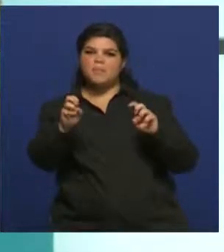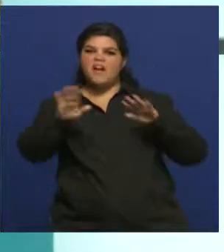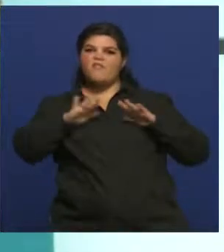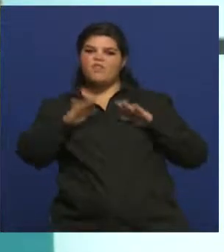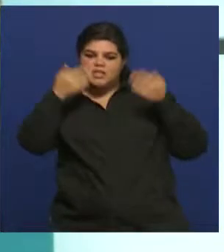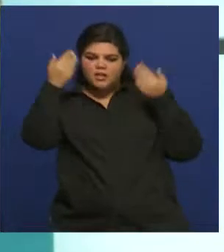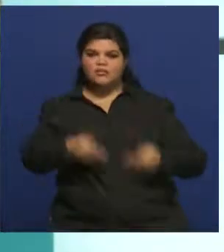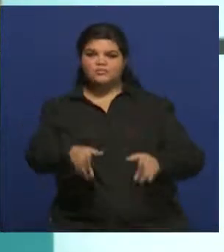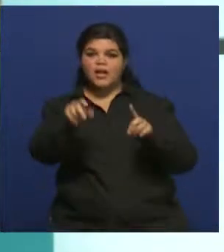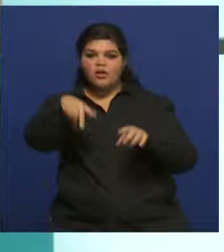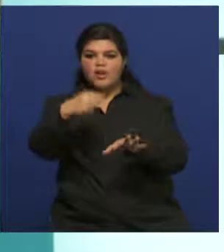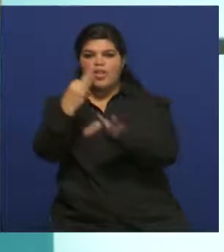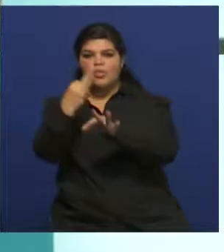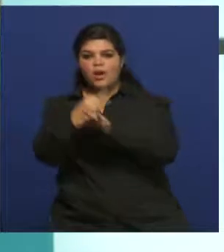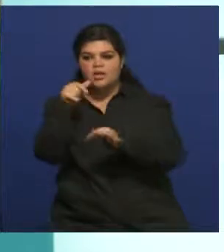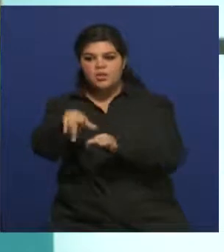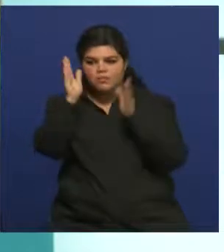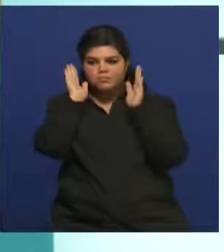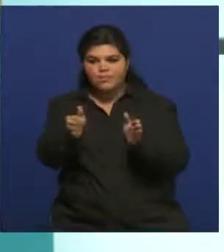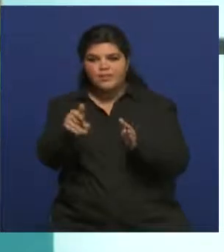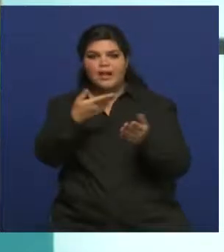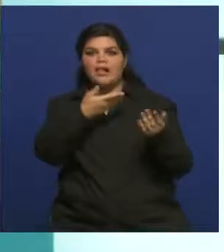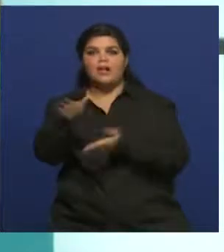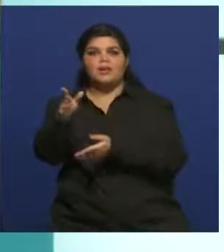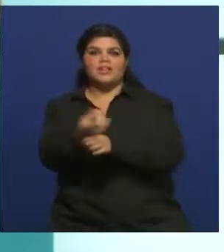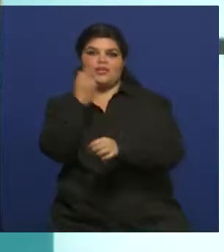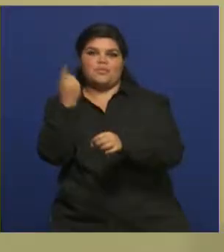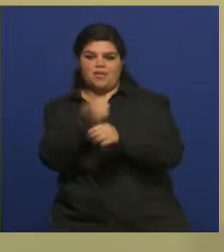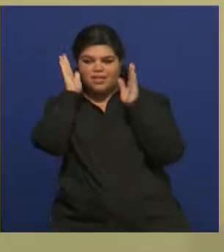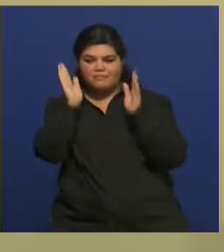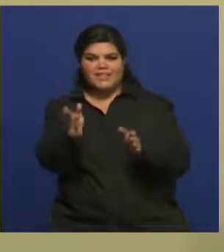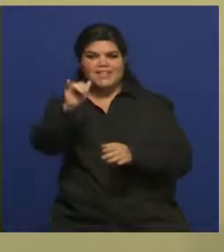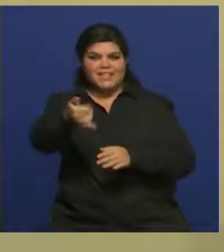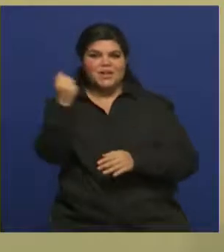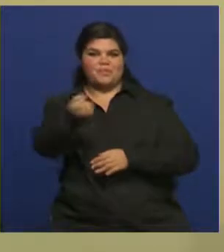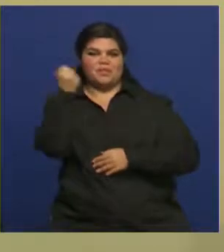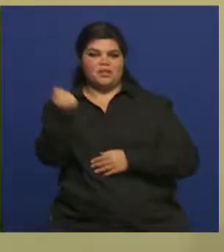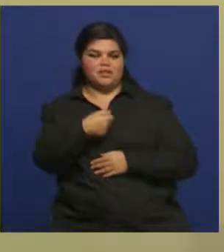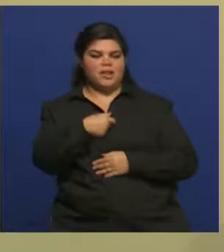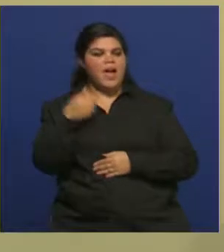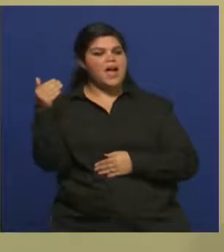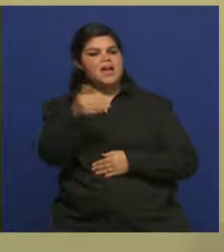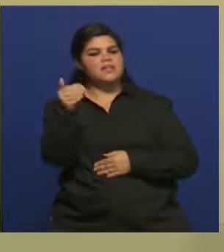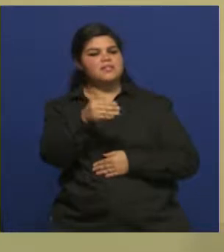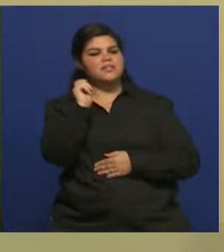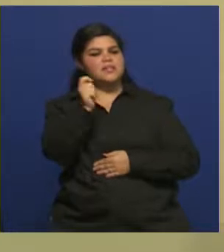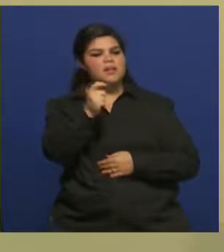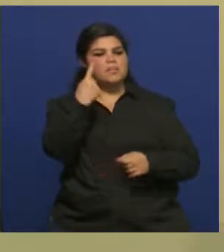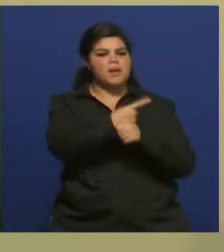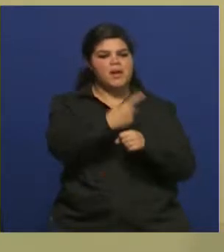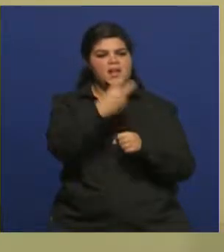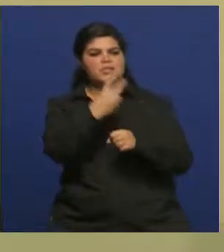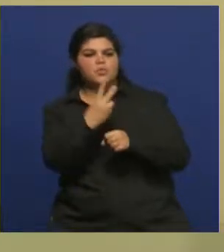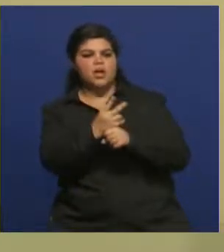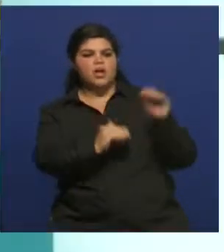que es una temática muy importante y que no tenemos que dejar de lado, por supuesto. Absolutamente. La asistencia es para chicos de secundaria, primaria, de